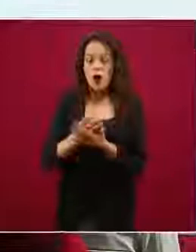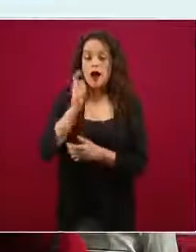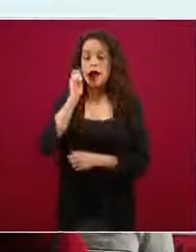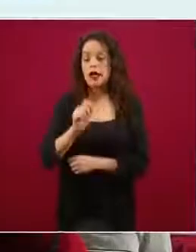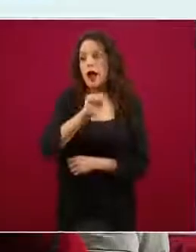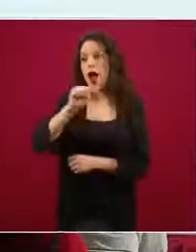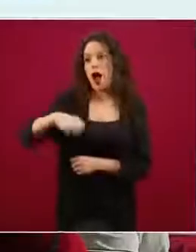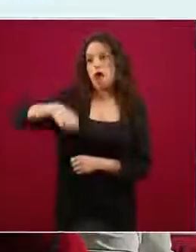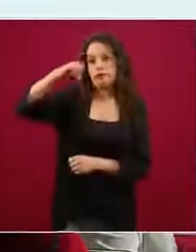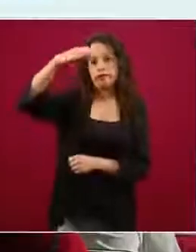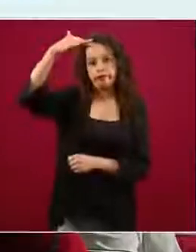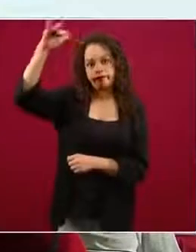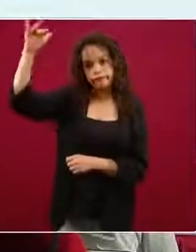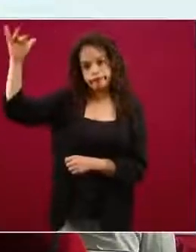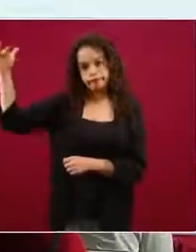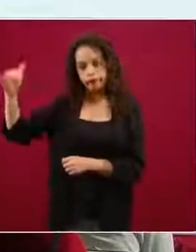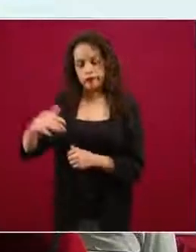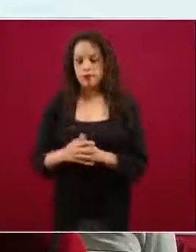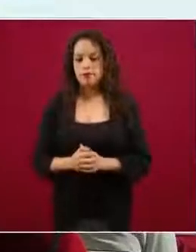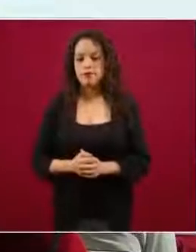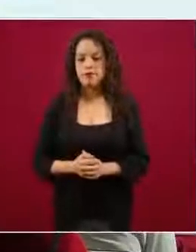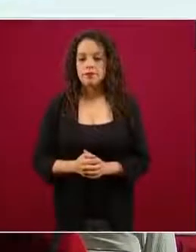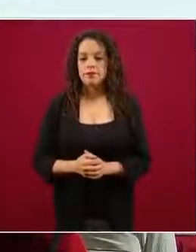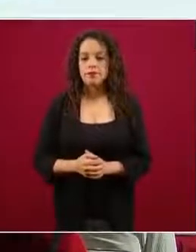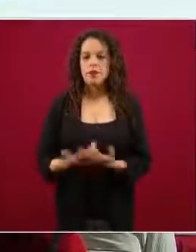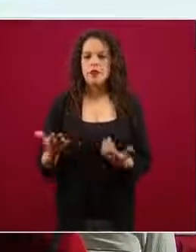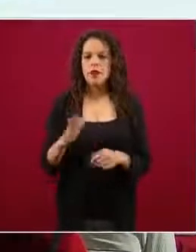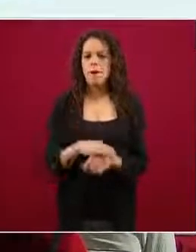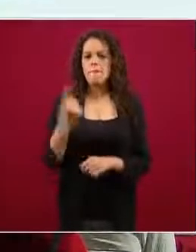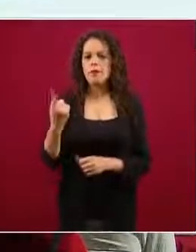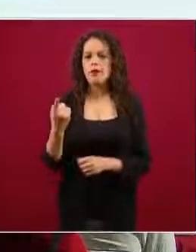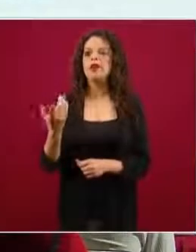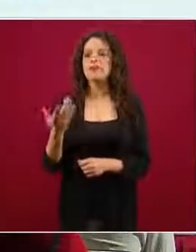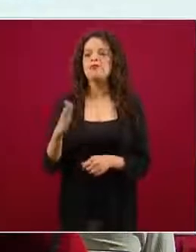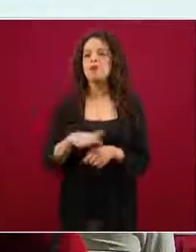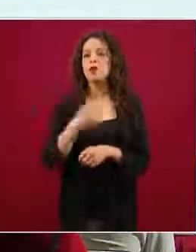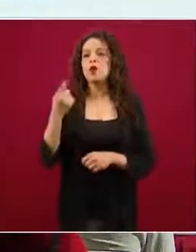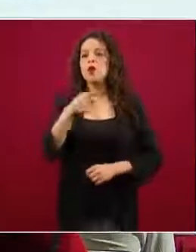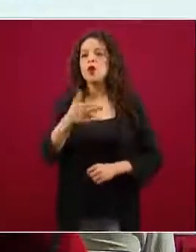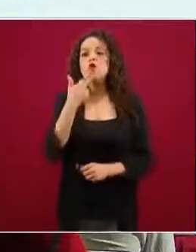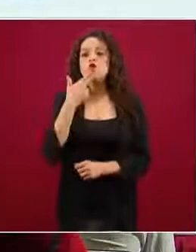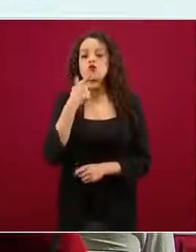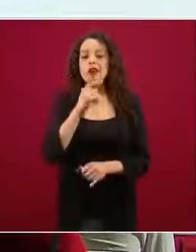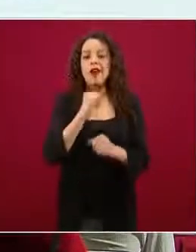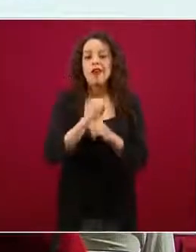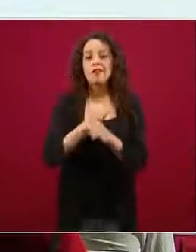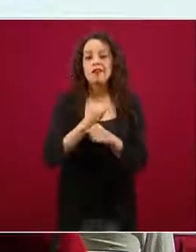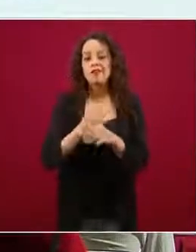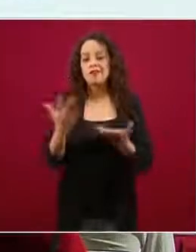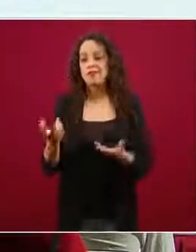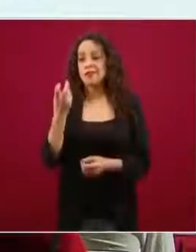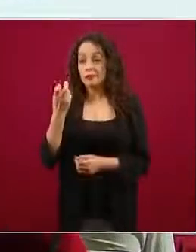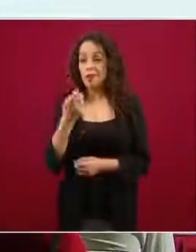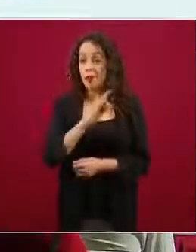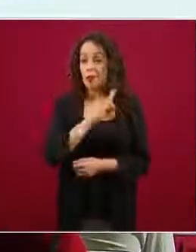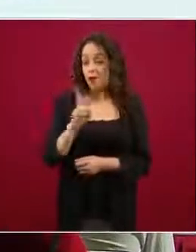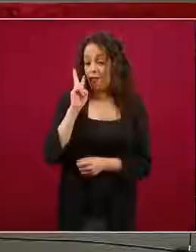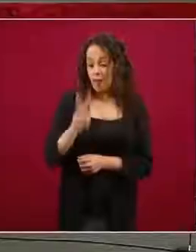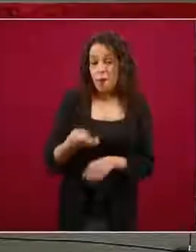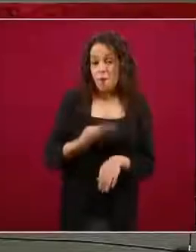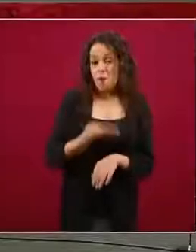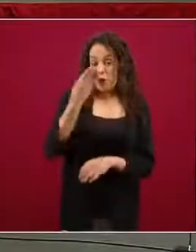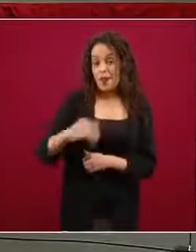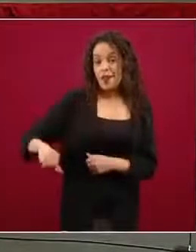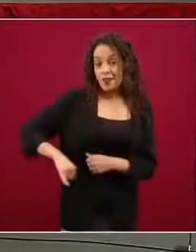poco justamente al acceso a los servicios de internet y se replica bastante, pero ahí encontramos un dato interesante que era que